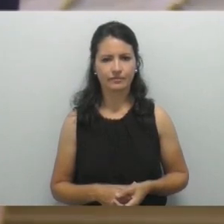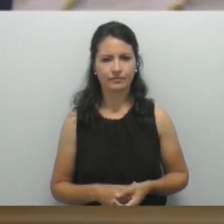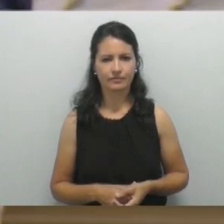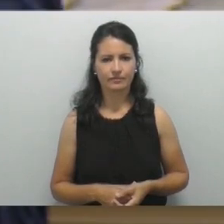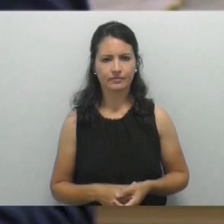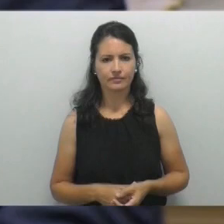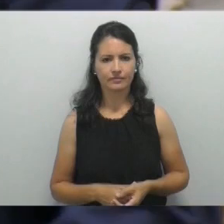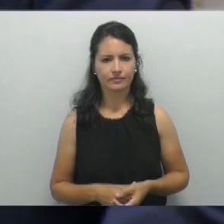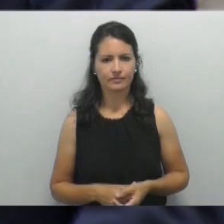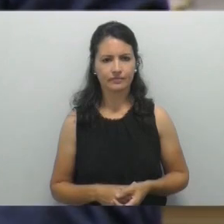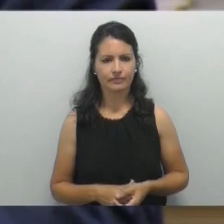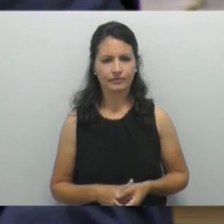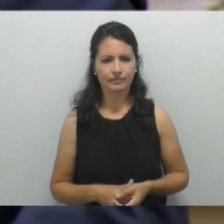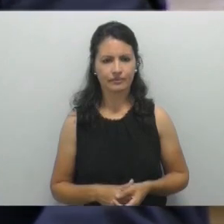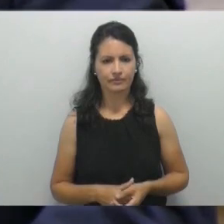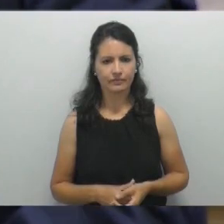Gracias.